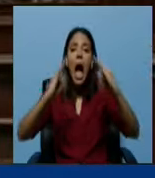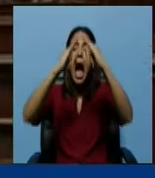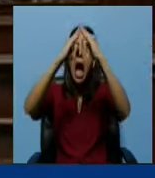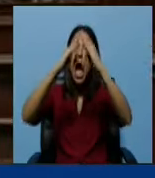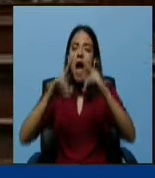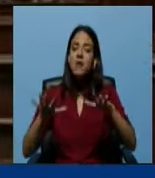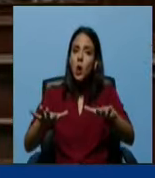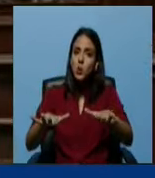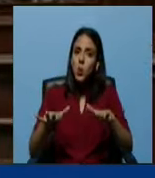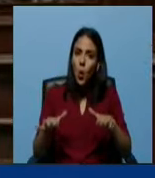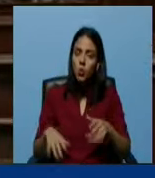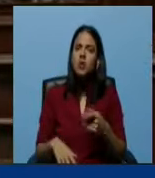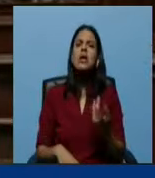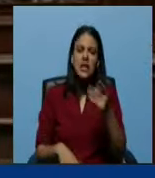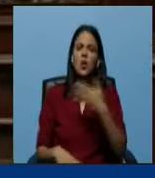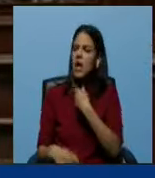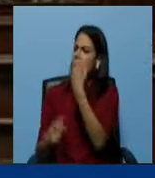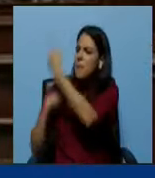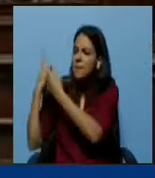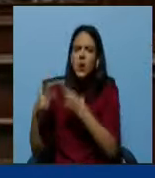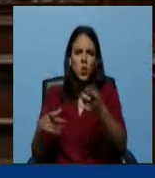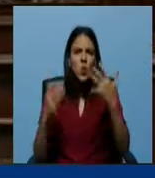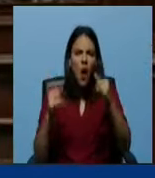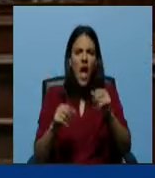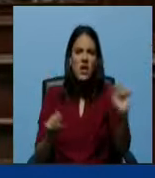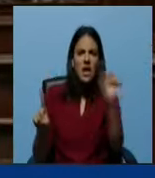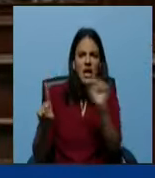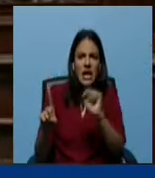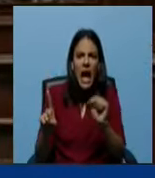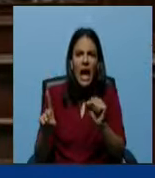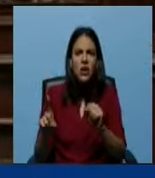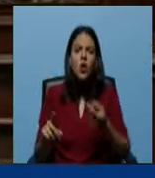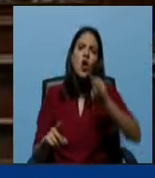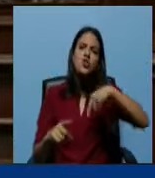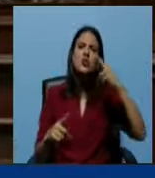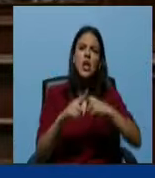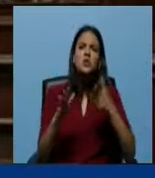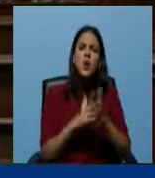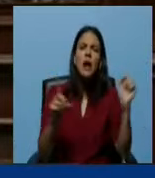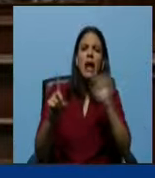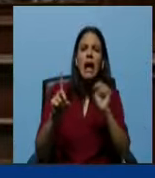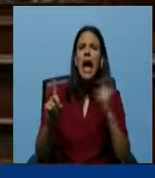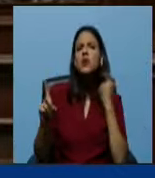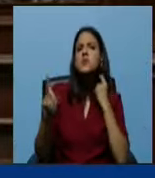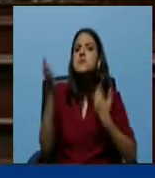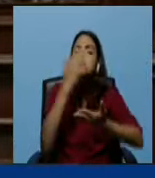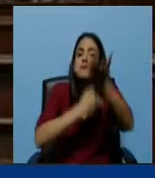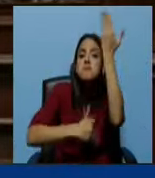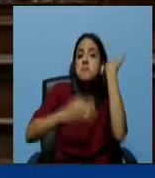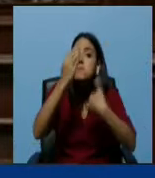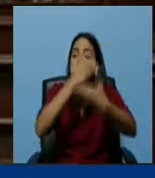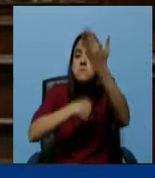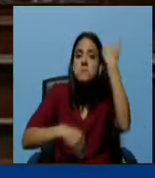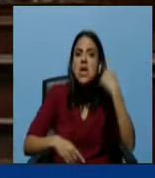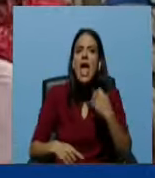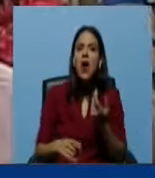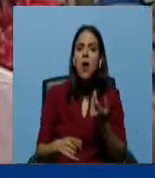También me preguntaba si tenías carro. Solo teníamos un Jeep viejecito, pero que funcionaba, el bicho era